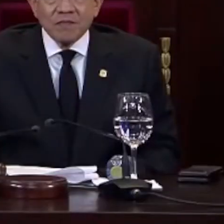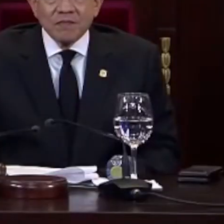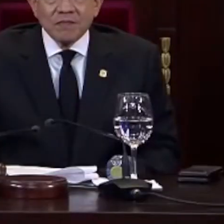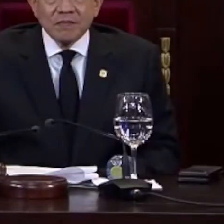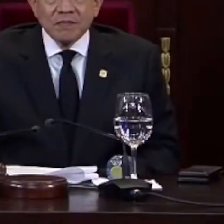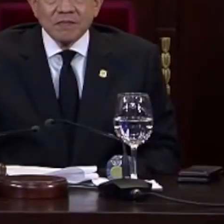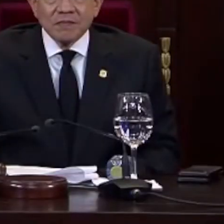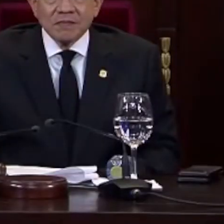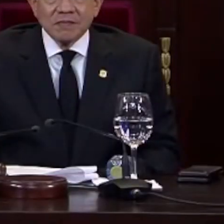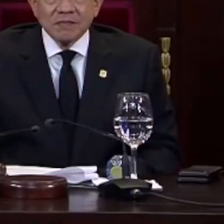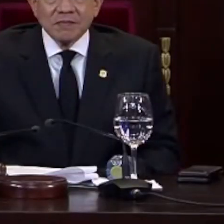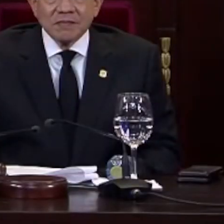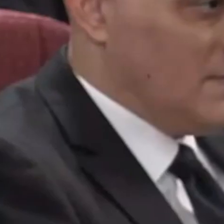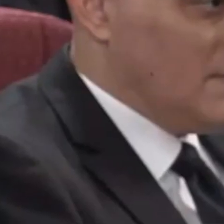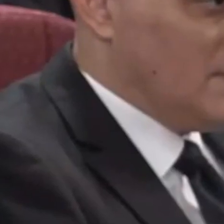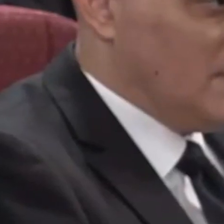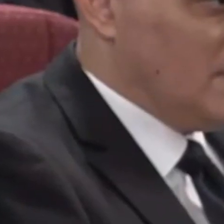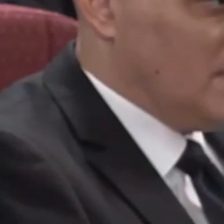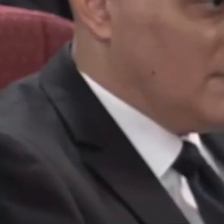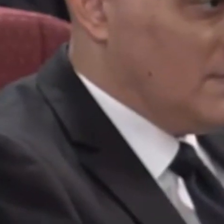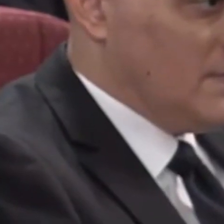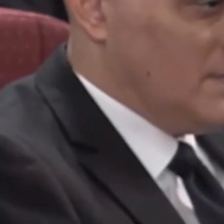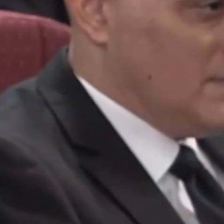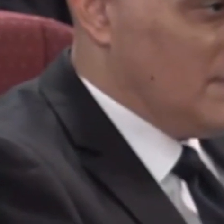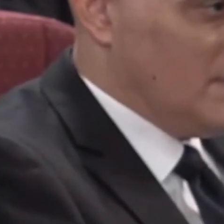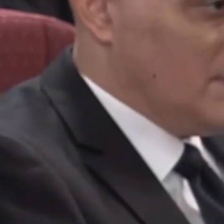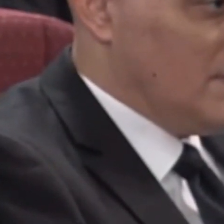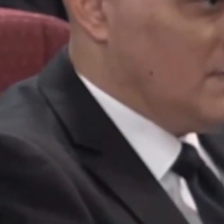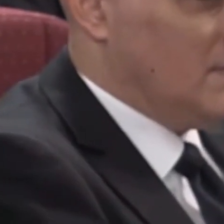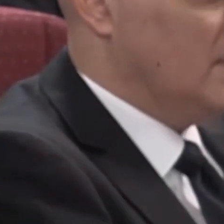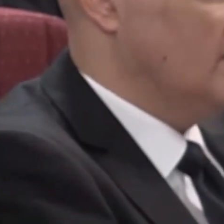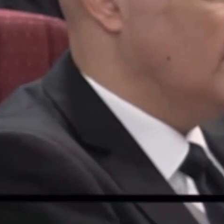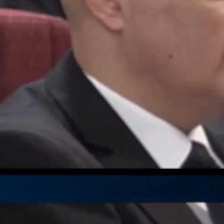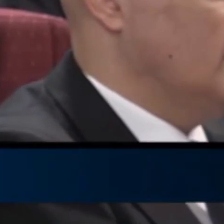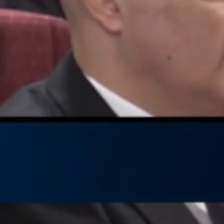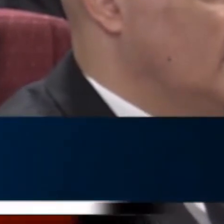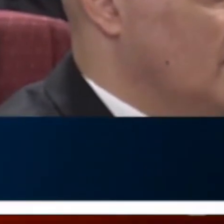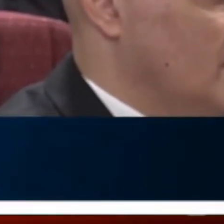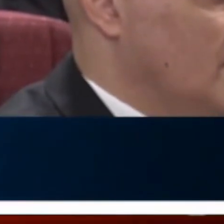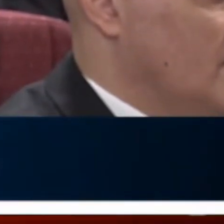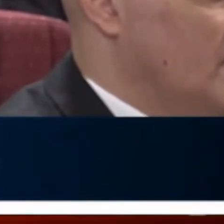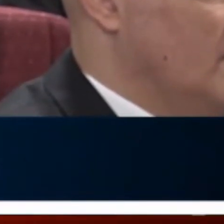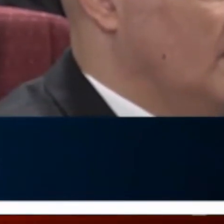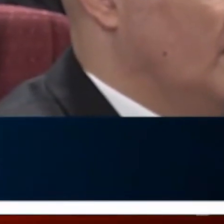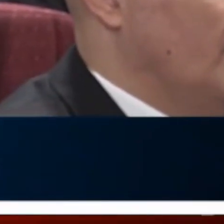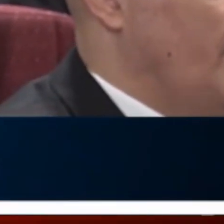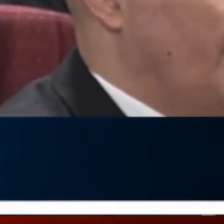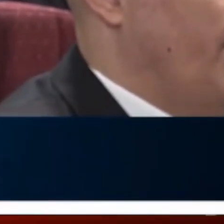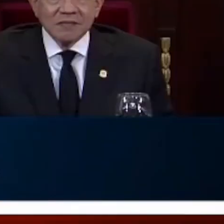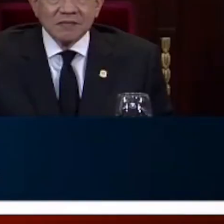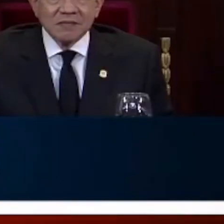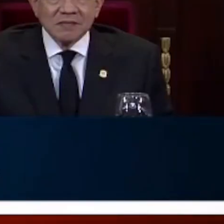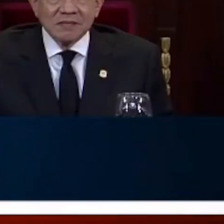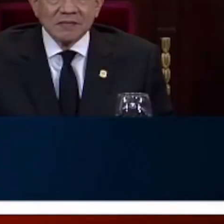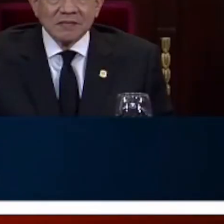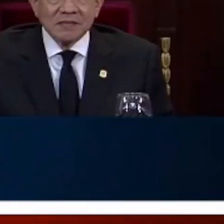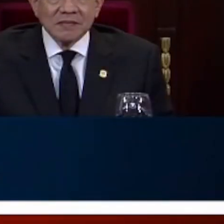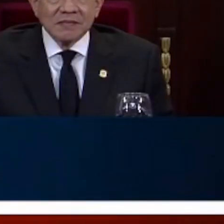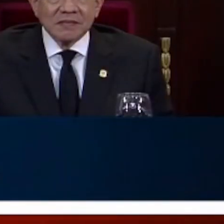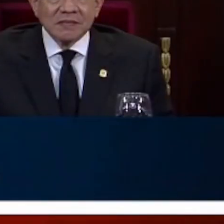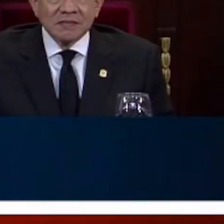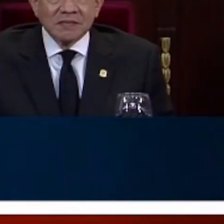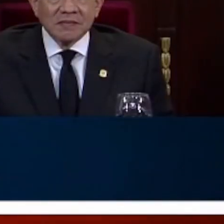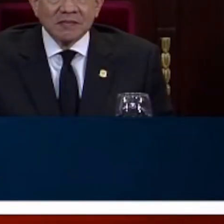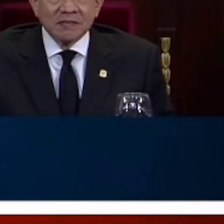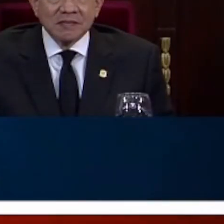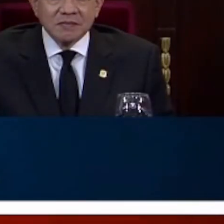un esfuerzo para extender su alcance y el pasado año se otorgaron 6.500 becas nacionales y 2.000 internacionales,